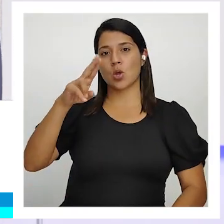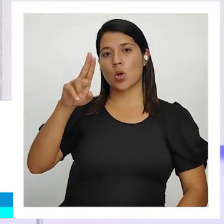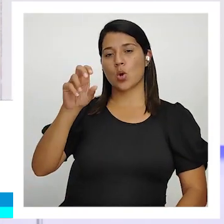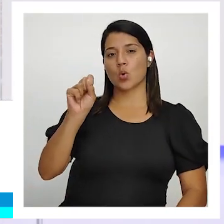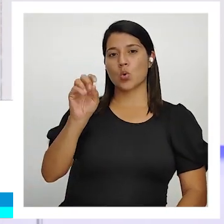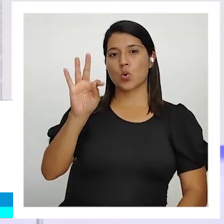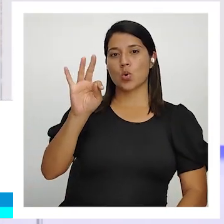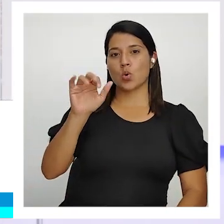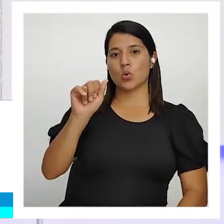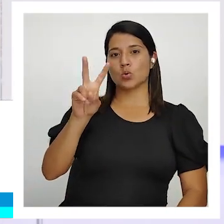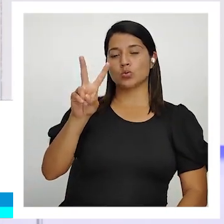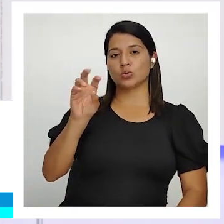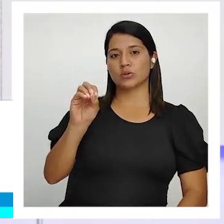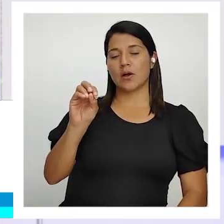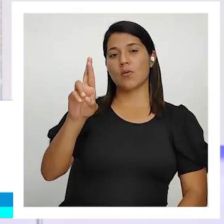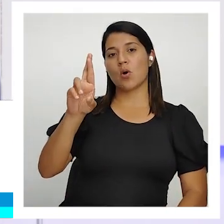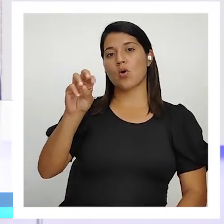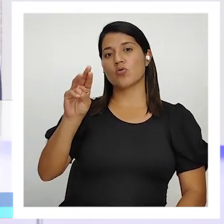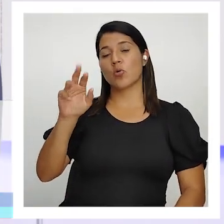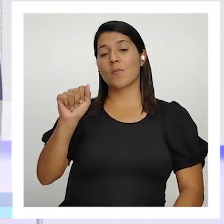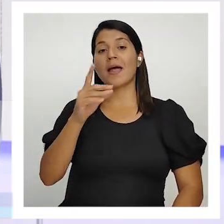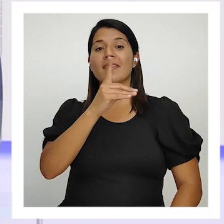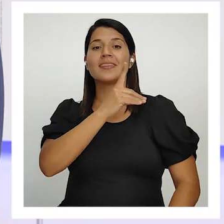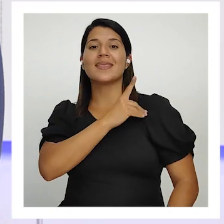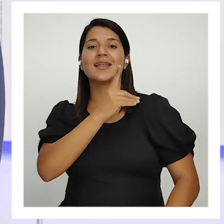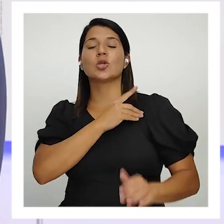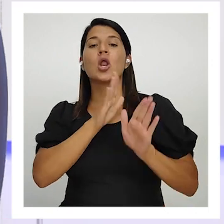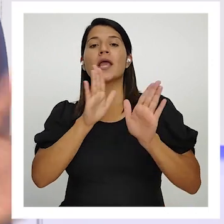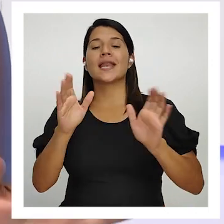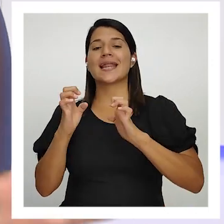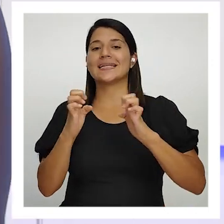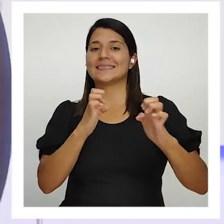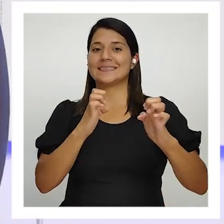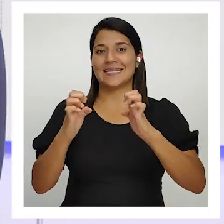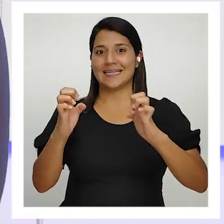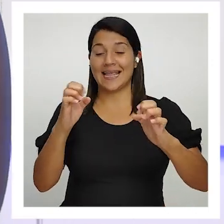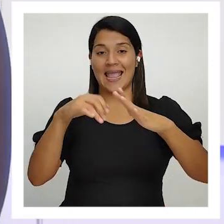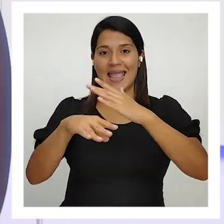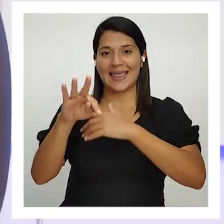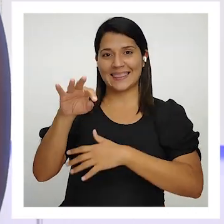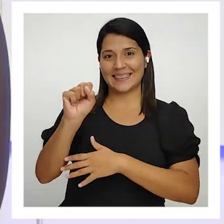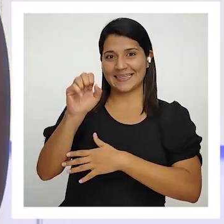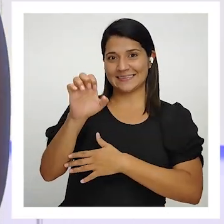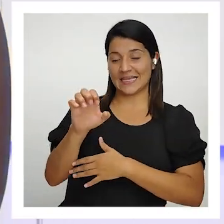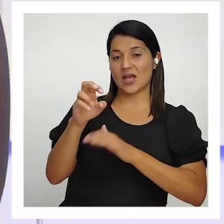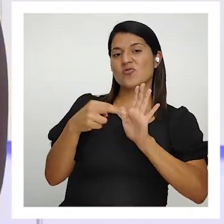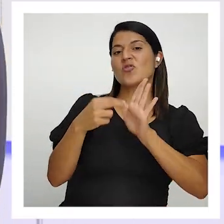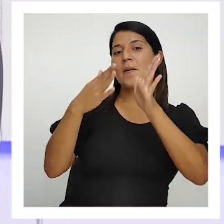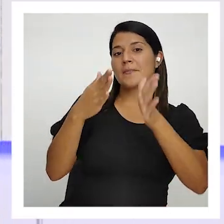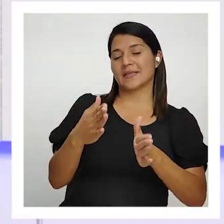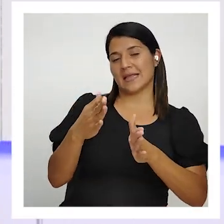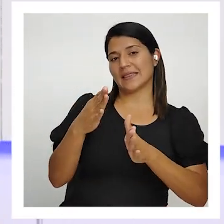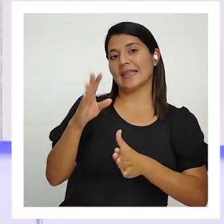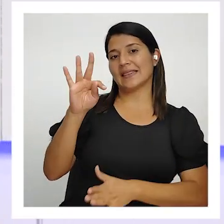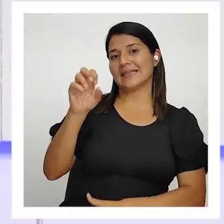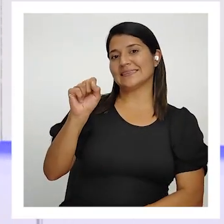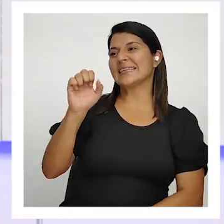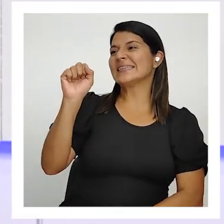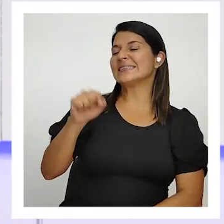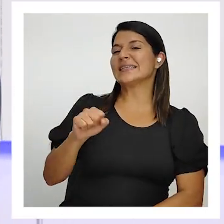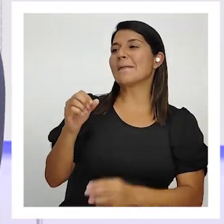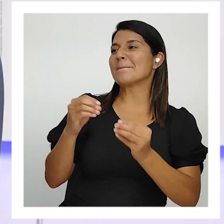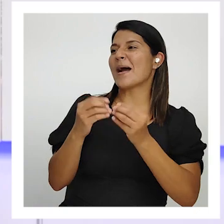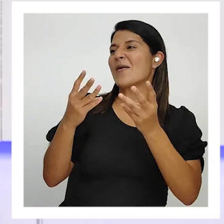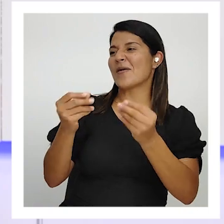de Estrategia y Gestión Político-Institucional del Tribunal Supremo de Elecciones. Vocero del Tribunal Supremo de Elecciones. Más rápido. Más fácil. Don